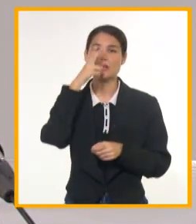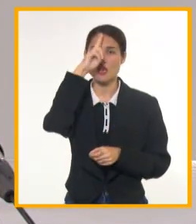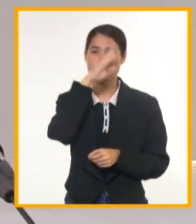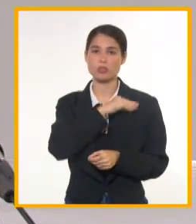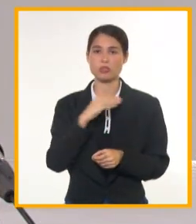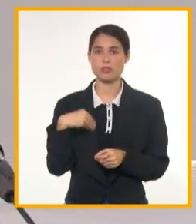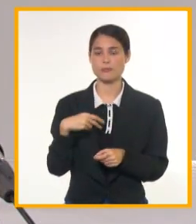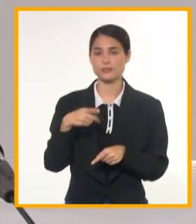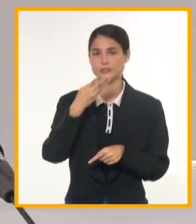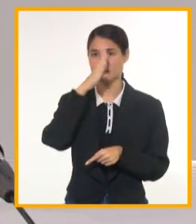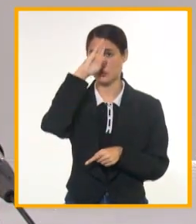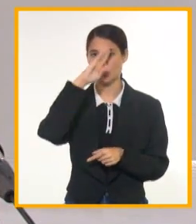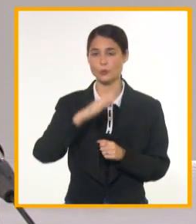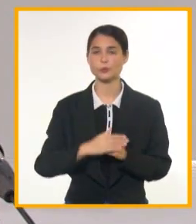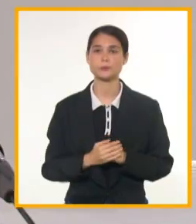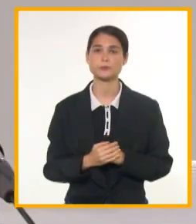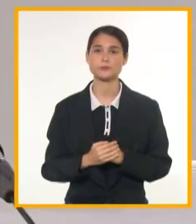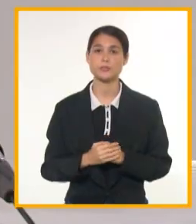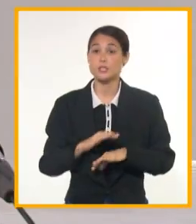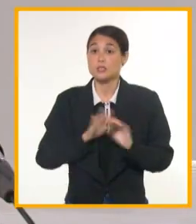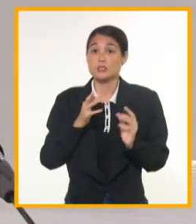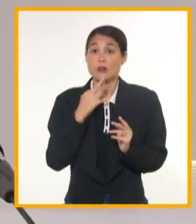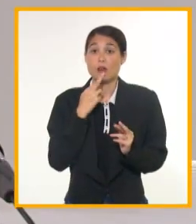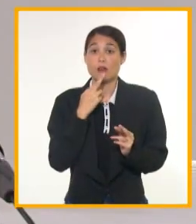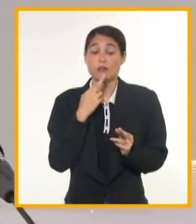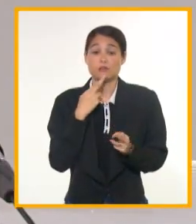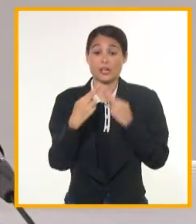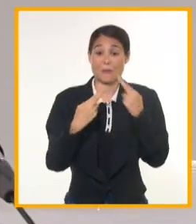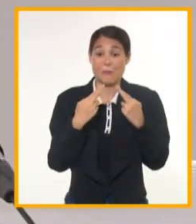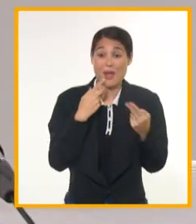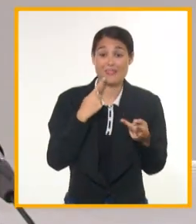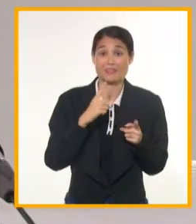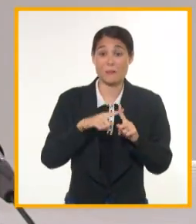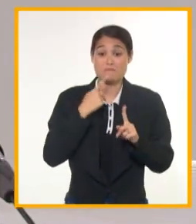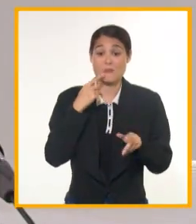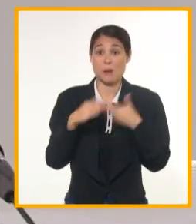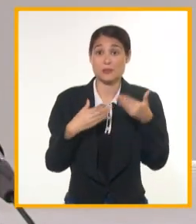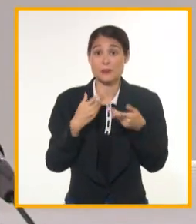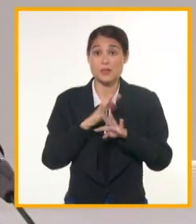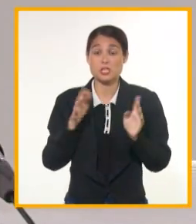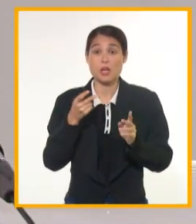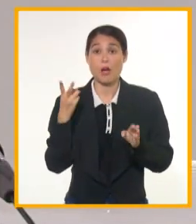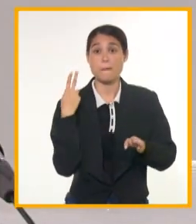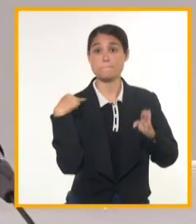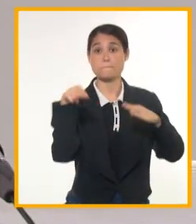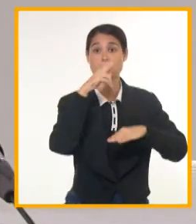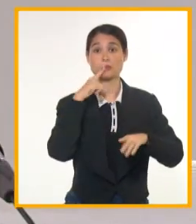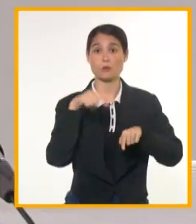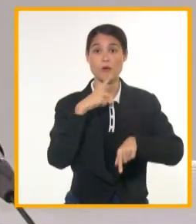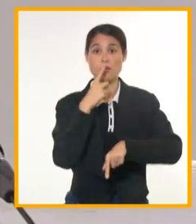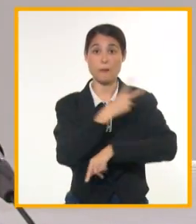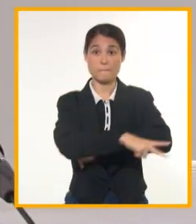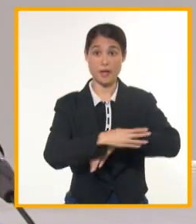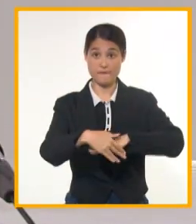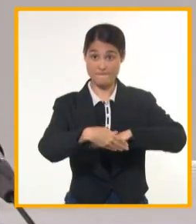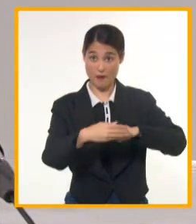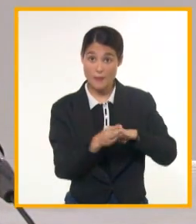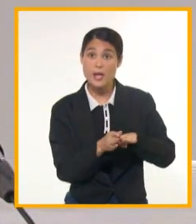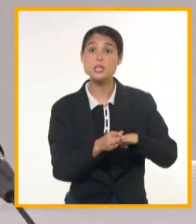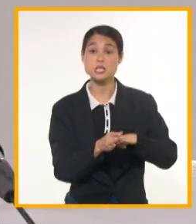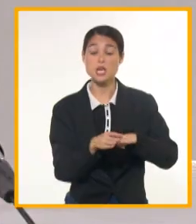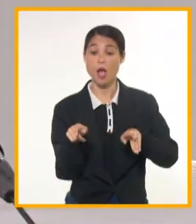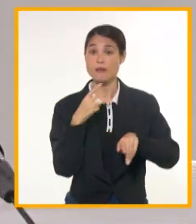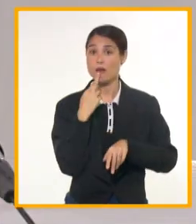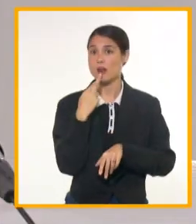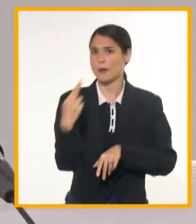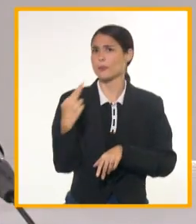Esta respuesta que le da el primer ministro de Jamaica a Marco Rubio fue la misma que